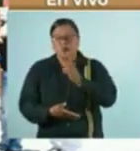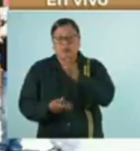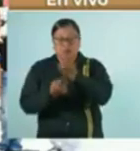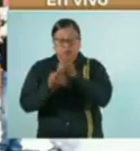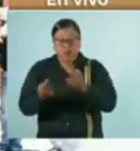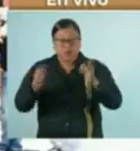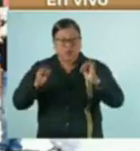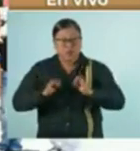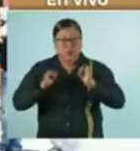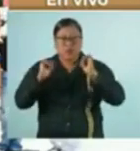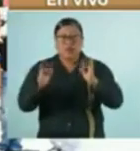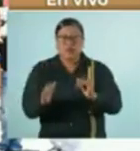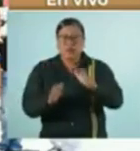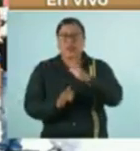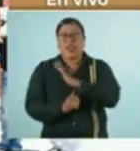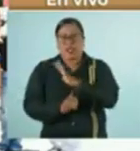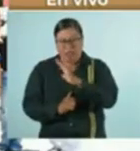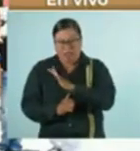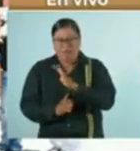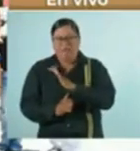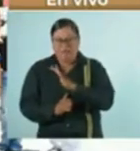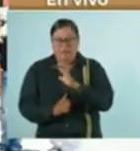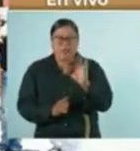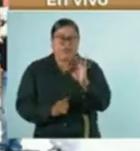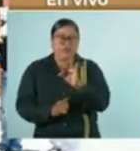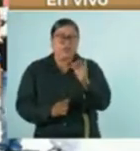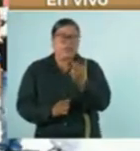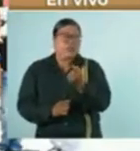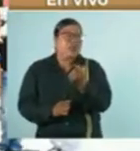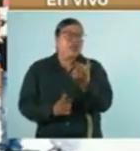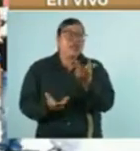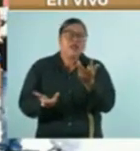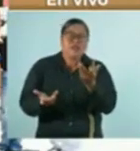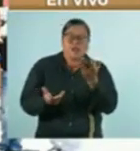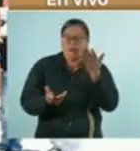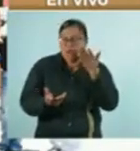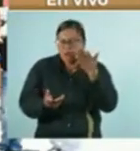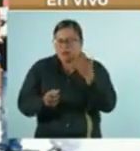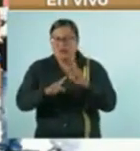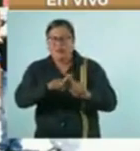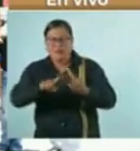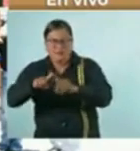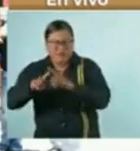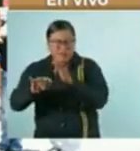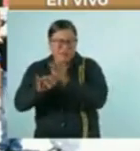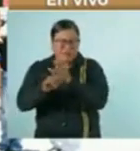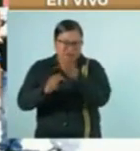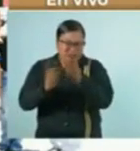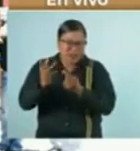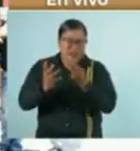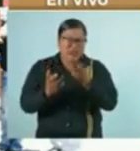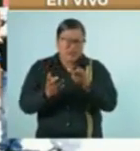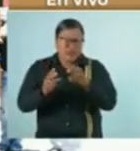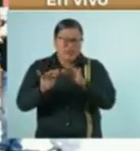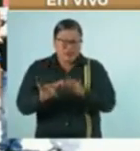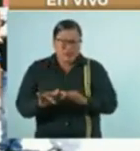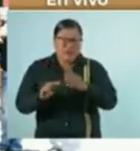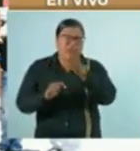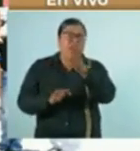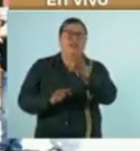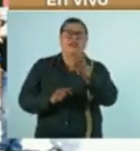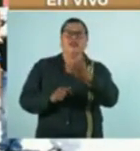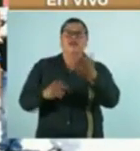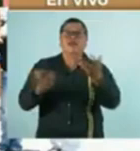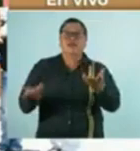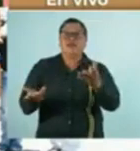y adolescentes tiene acceso al menos a alguna red social, y que en el entorno digital pues precisamente